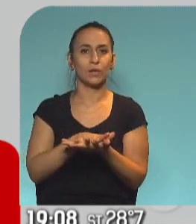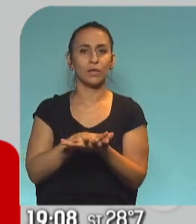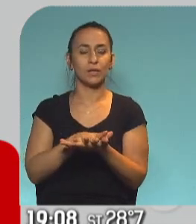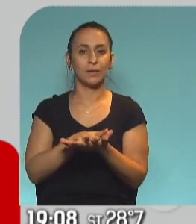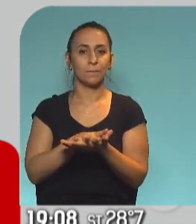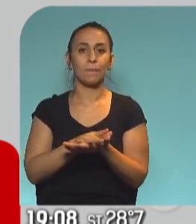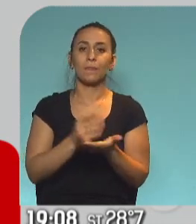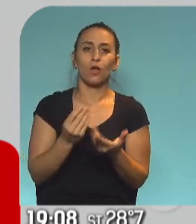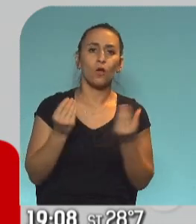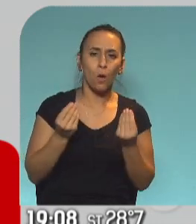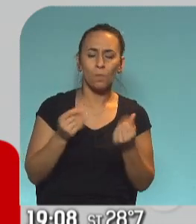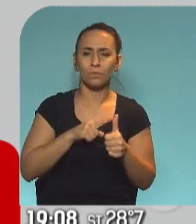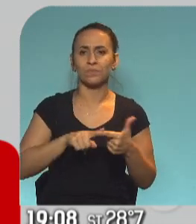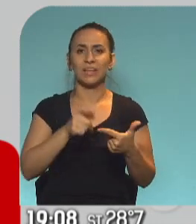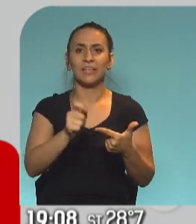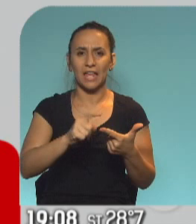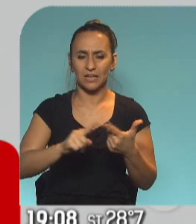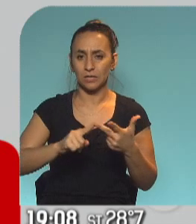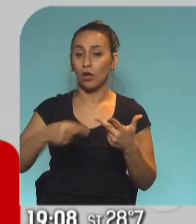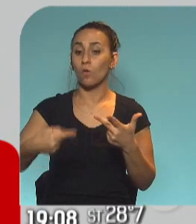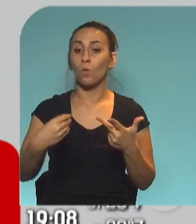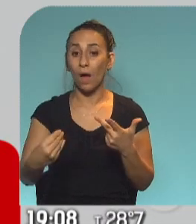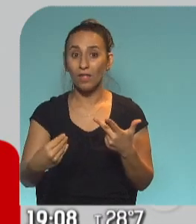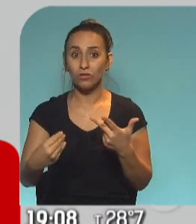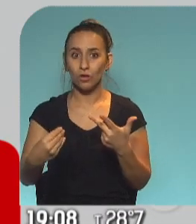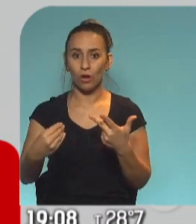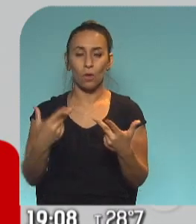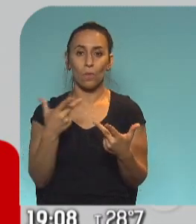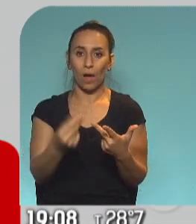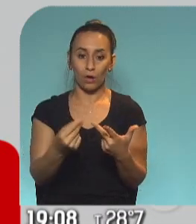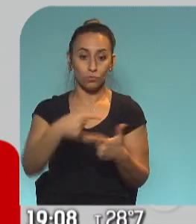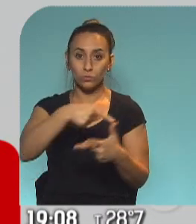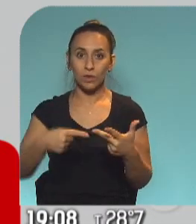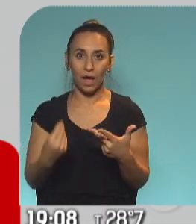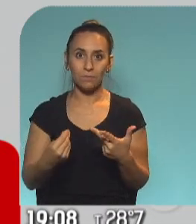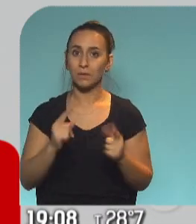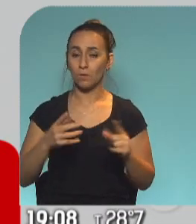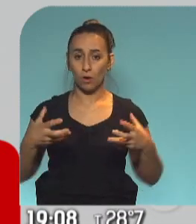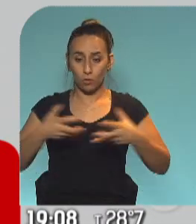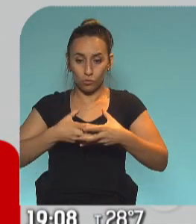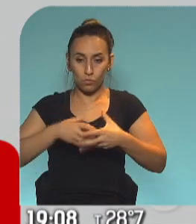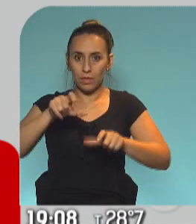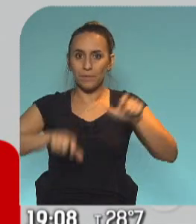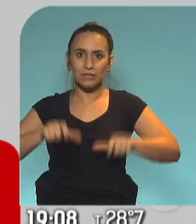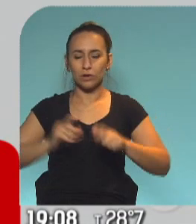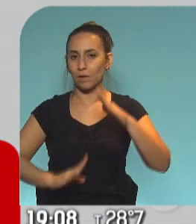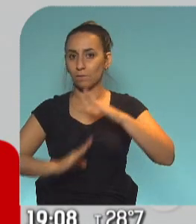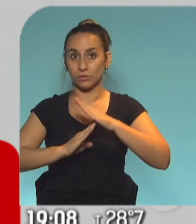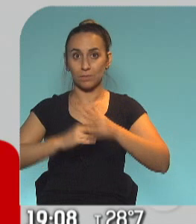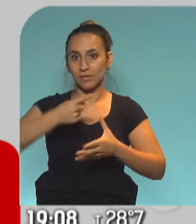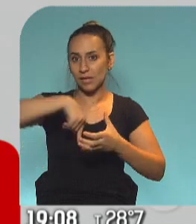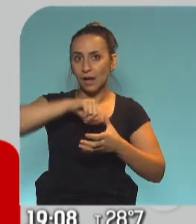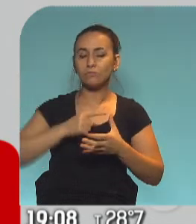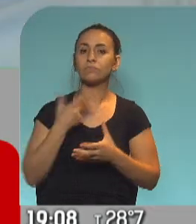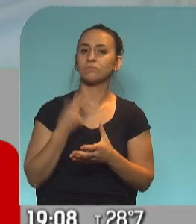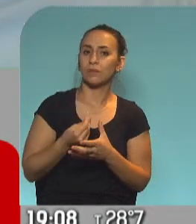quiénes y cuándo tienen que vacunarse quienes integran este grupo tan pero tan amplio de personal estratégico. Está sobre claro. todo, lógicamente.